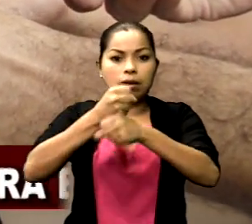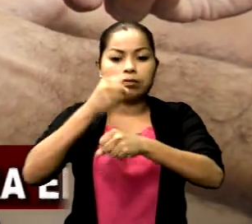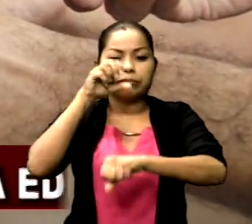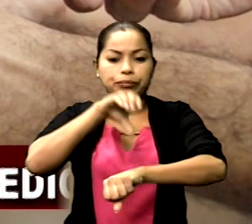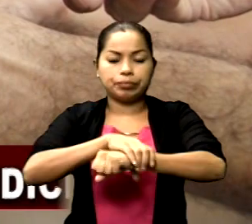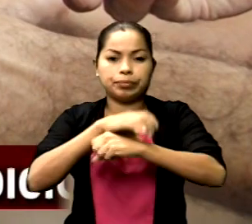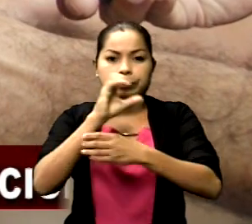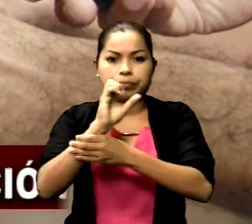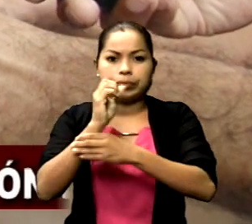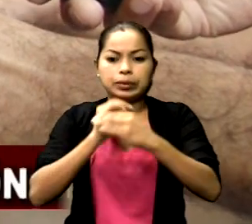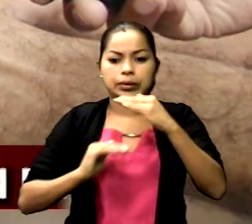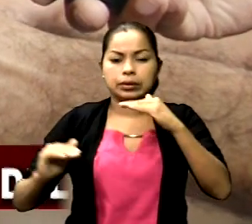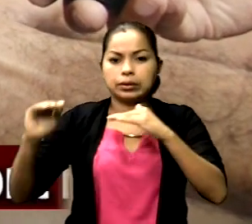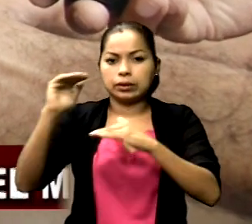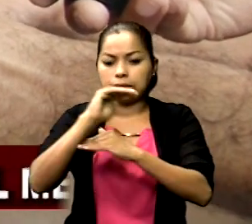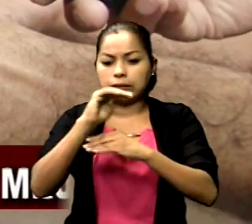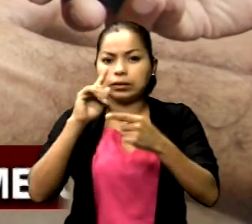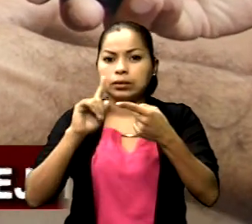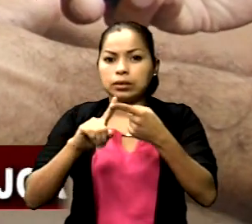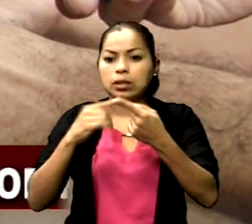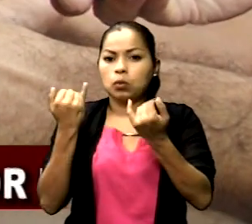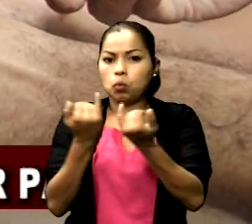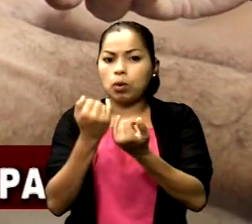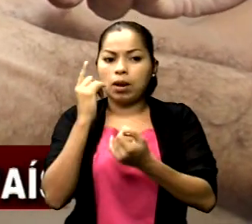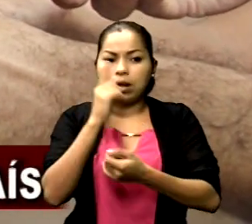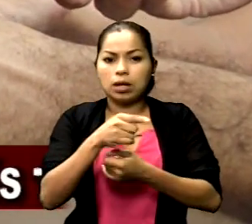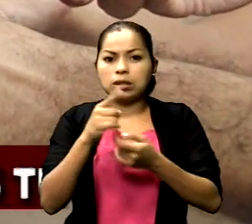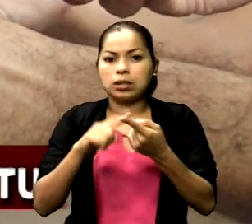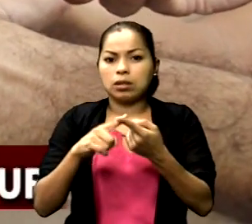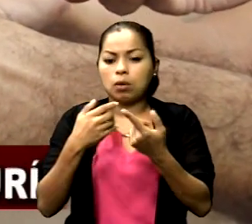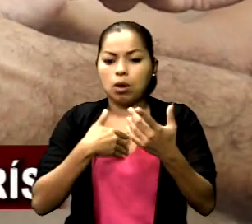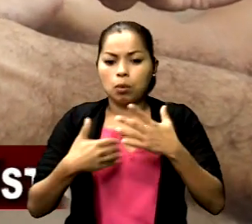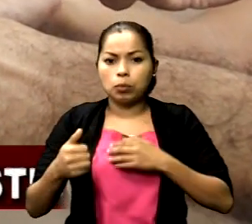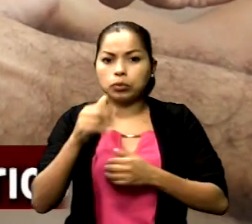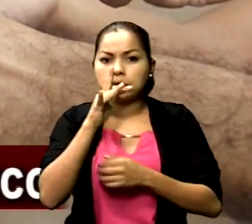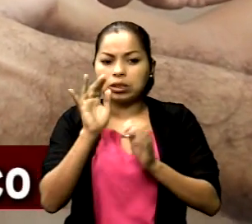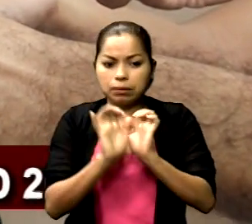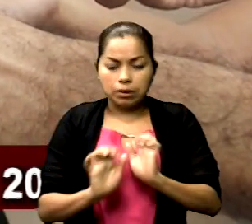a ponderar dentro del sistema penal las violaciones a menores,